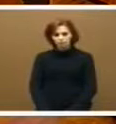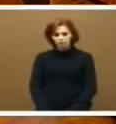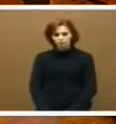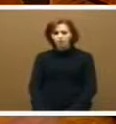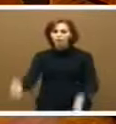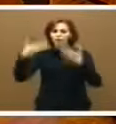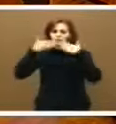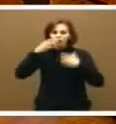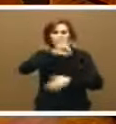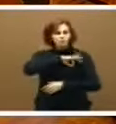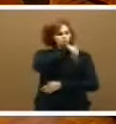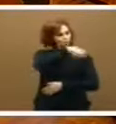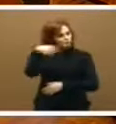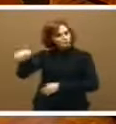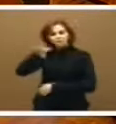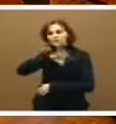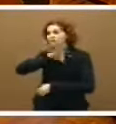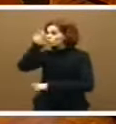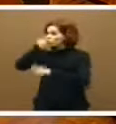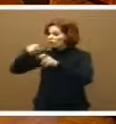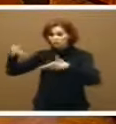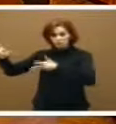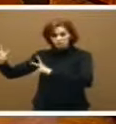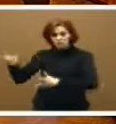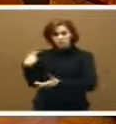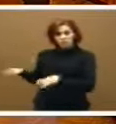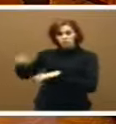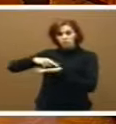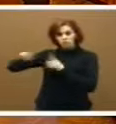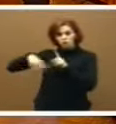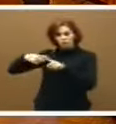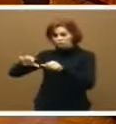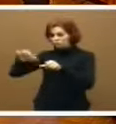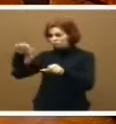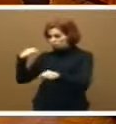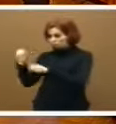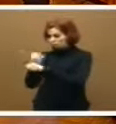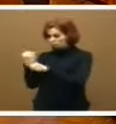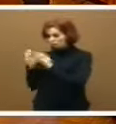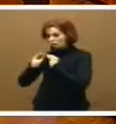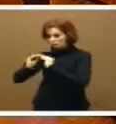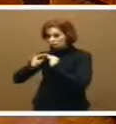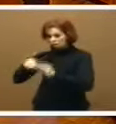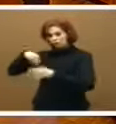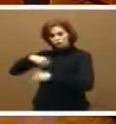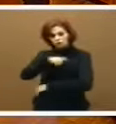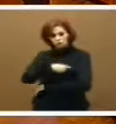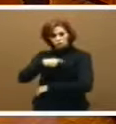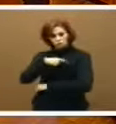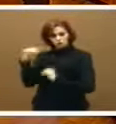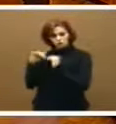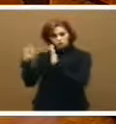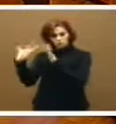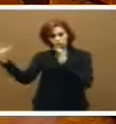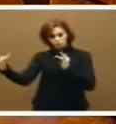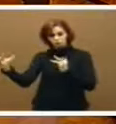Gracias, señor presidente. Señorías, comparezco para explicar el trabajo desarrollado por la comisión de armonización y me es grato